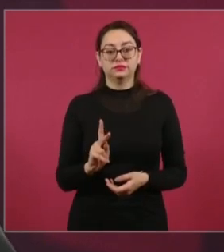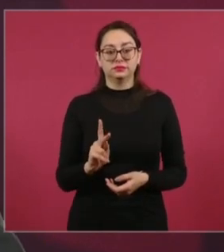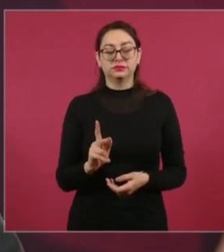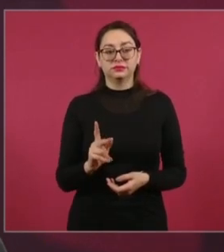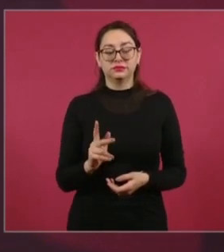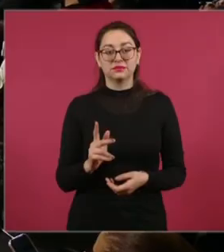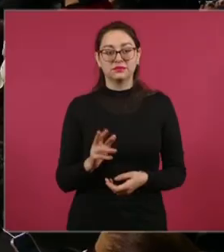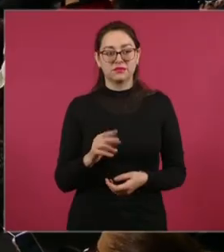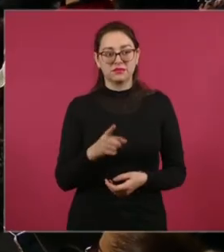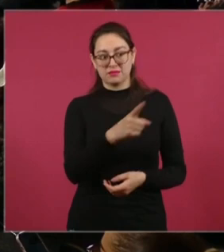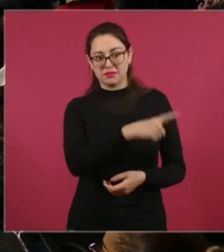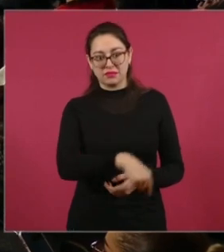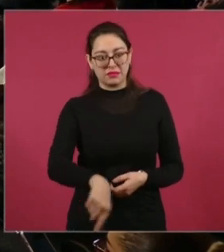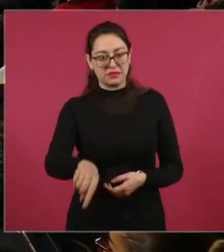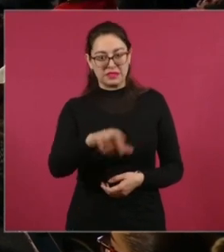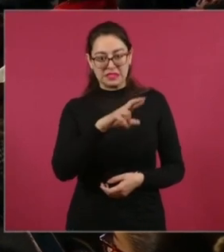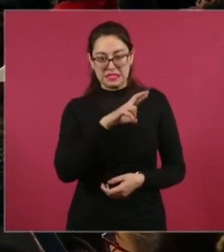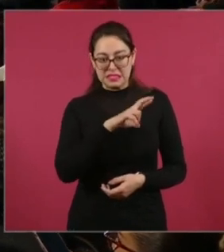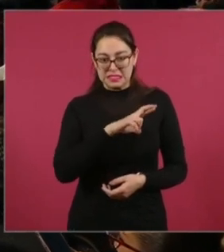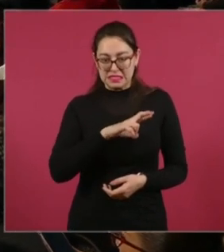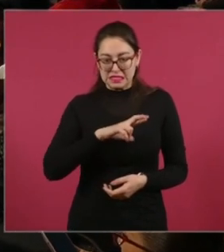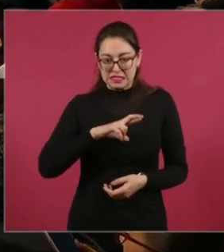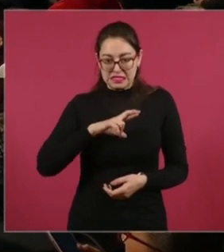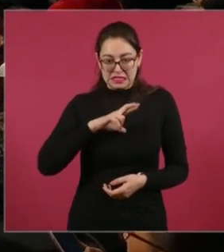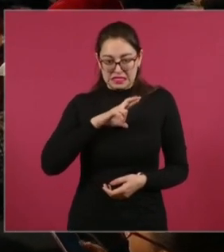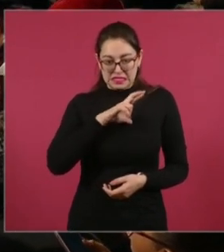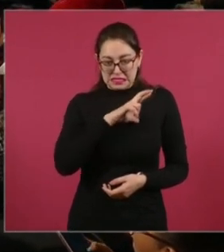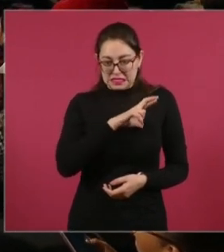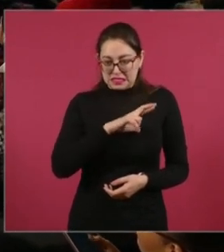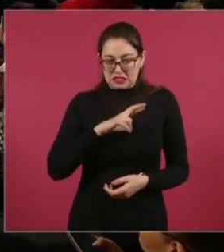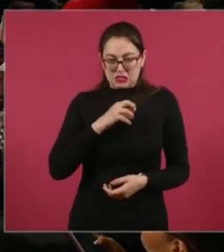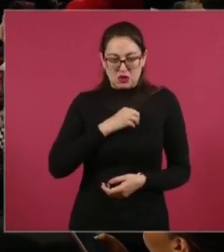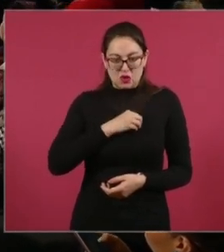odio se fue